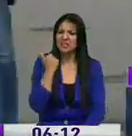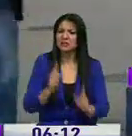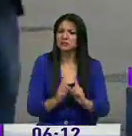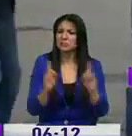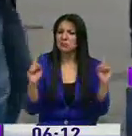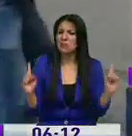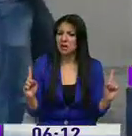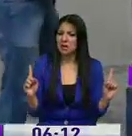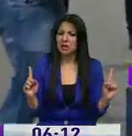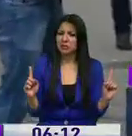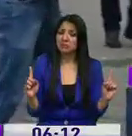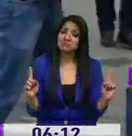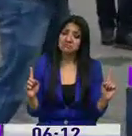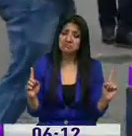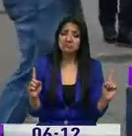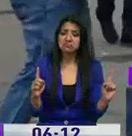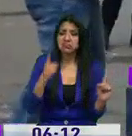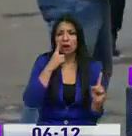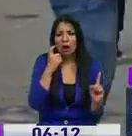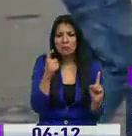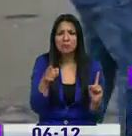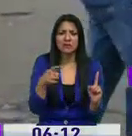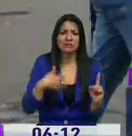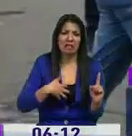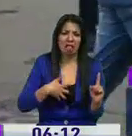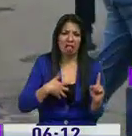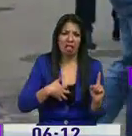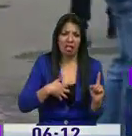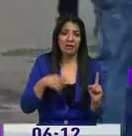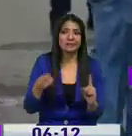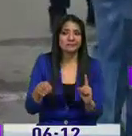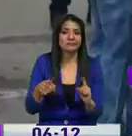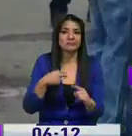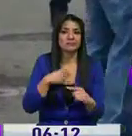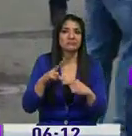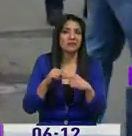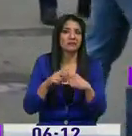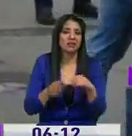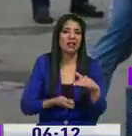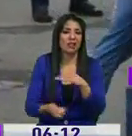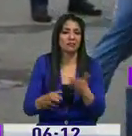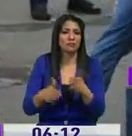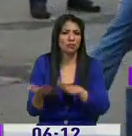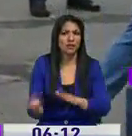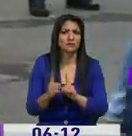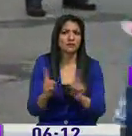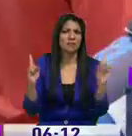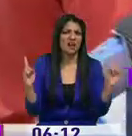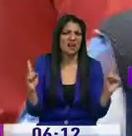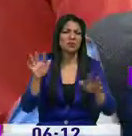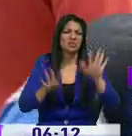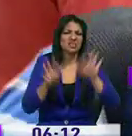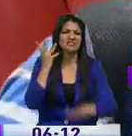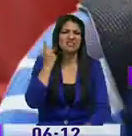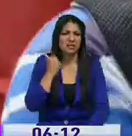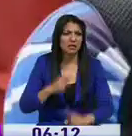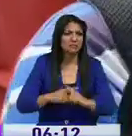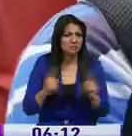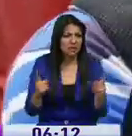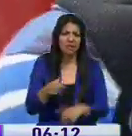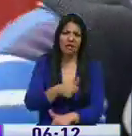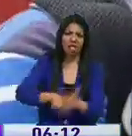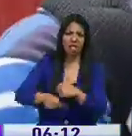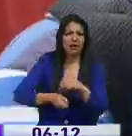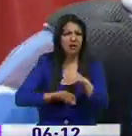y así en cada mercado en cambio de la familia hasta que le viene a dar muerte a mis primas en el clima separado quince días peleados pero para que